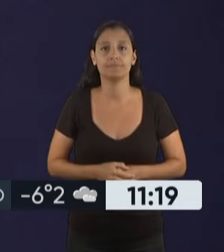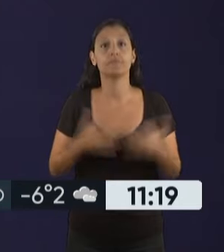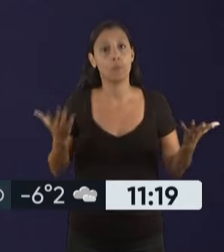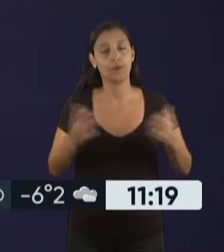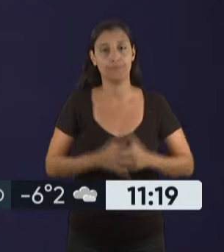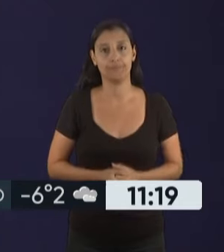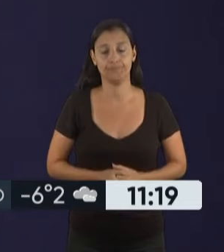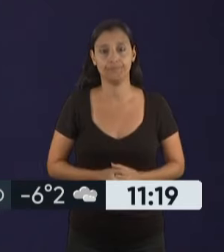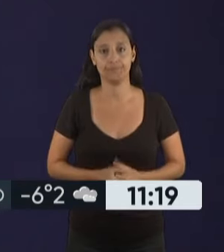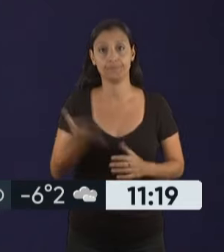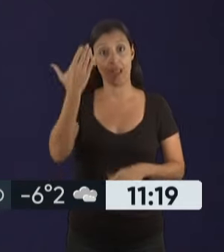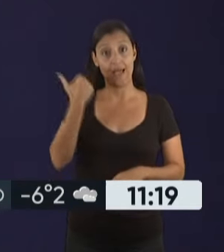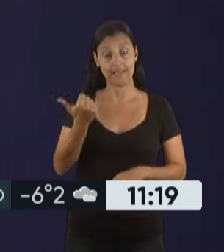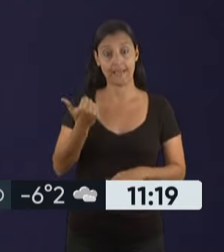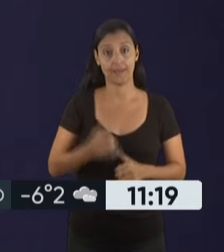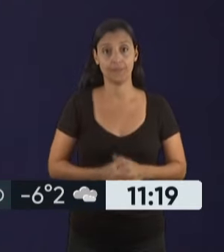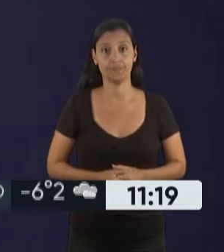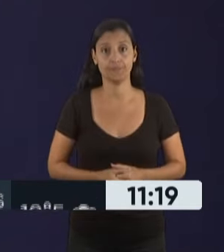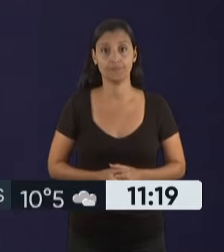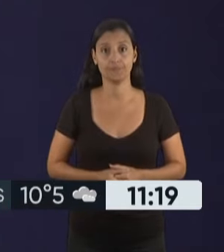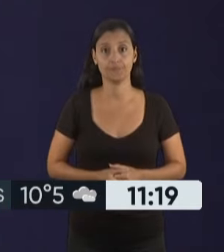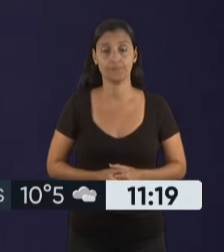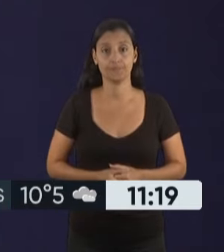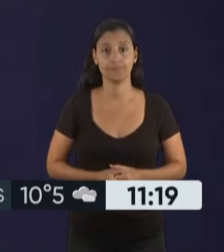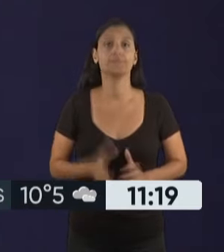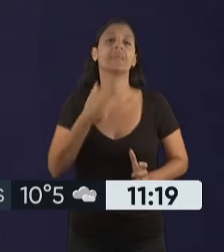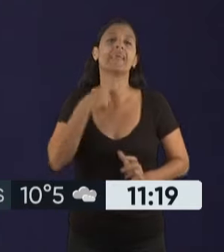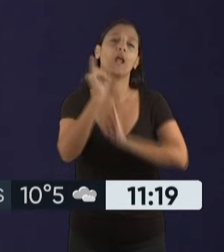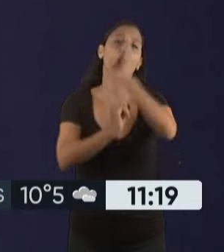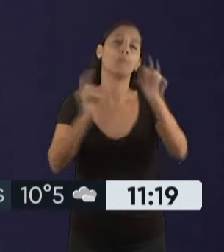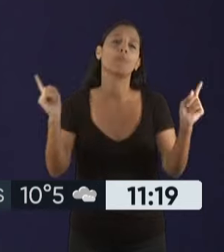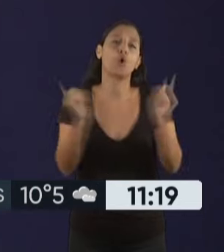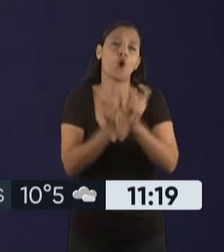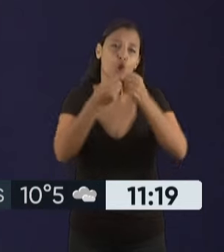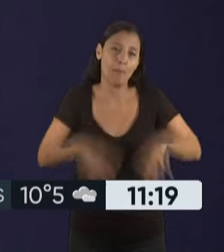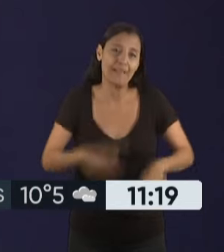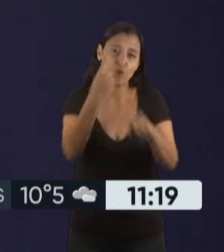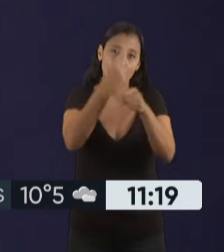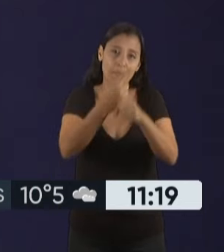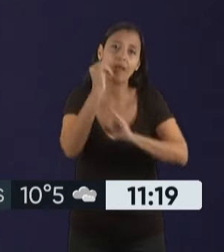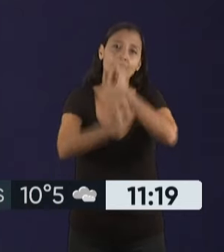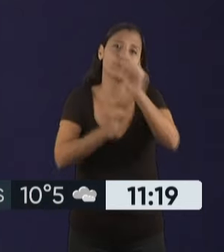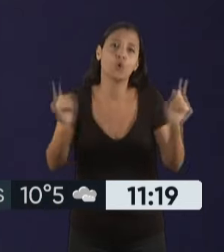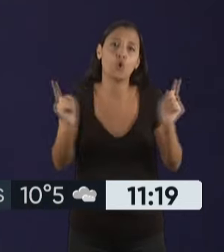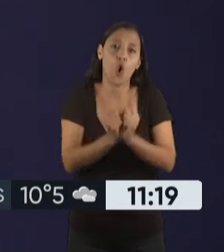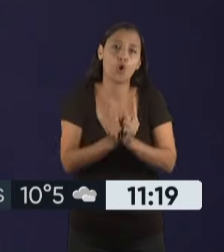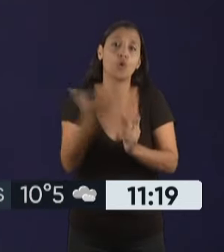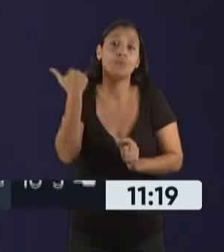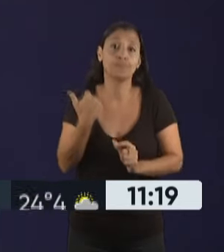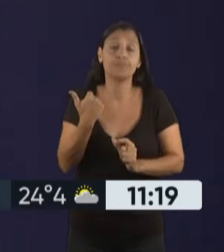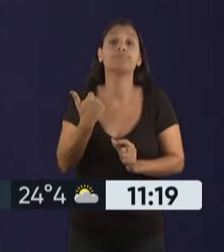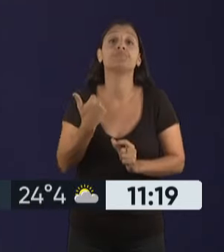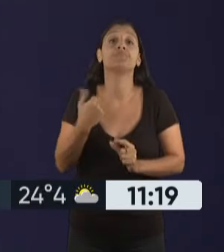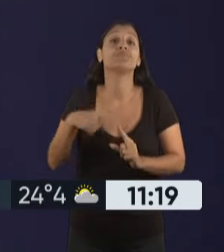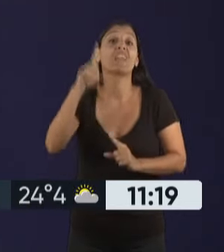bueno eh ayer quería hacer un breve comentario empezar con un breve comentario por lo ocurrido en la jornada